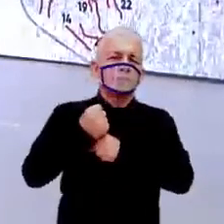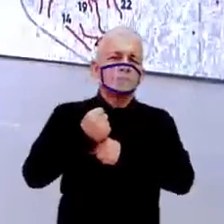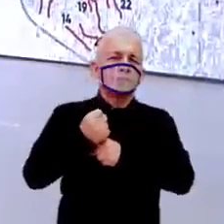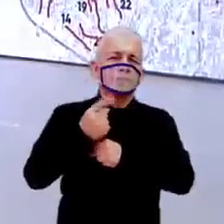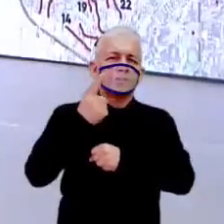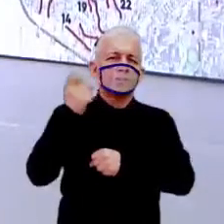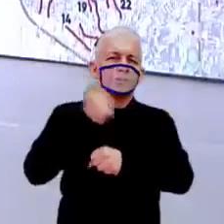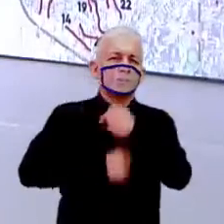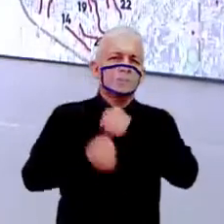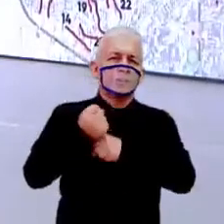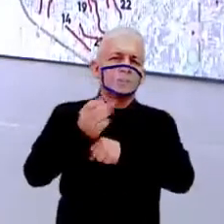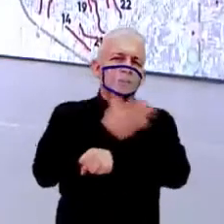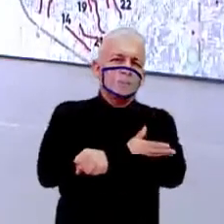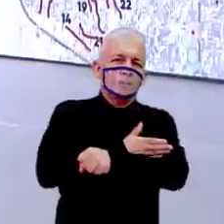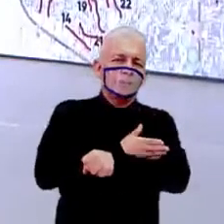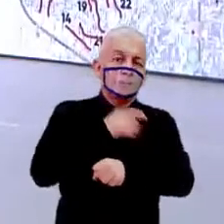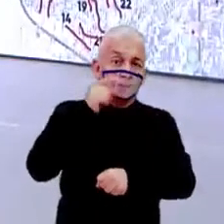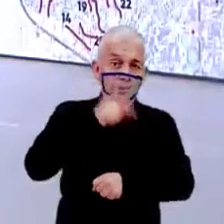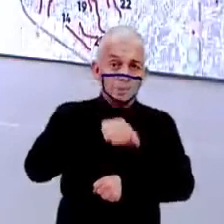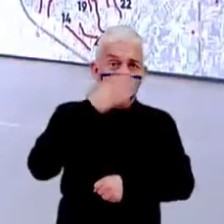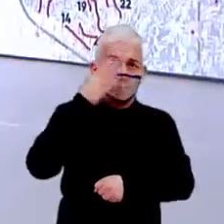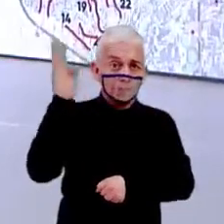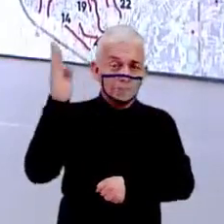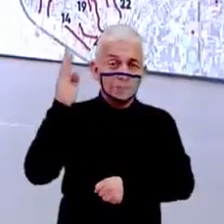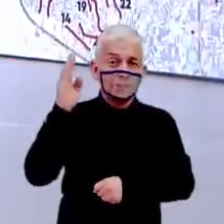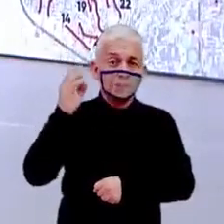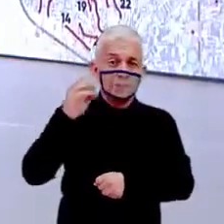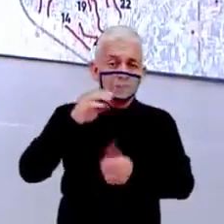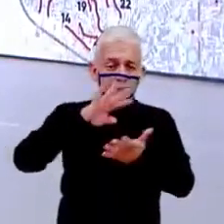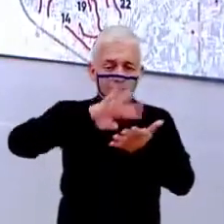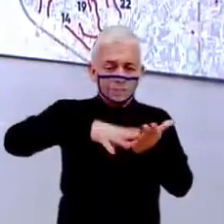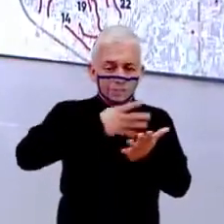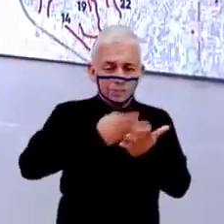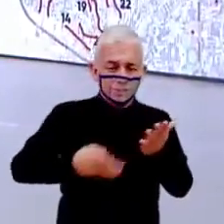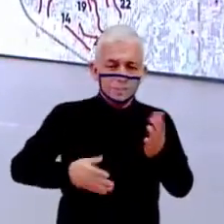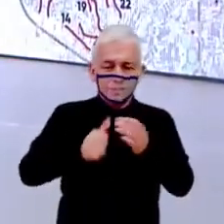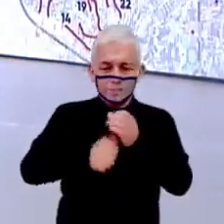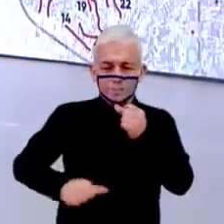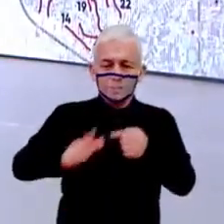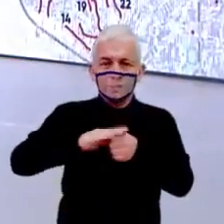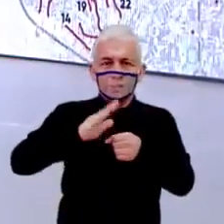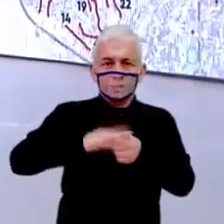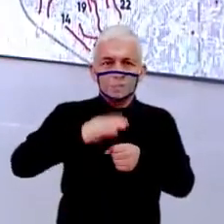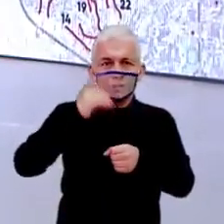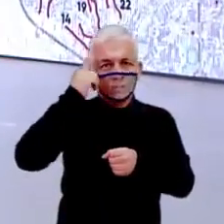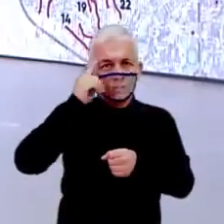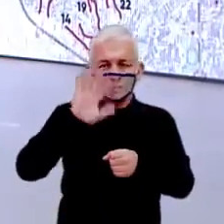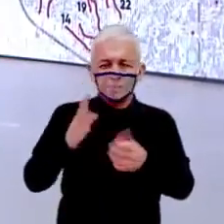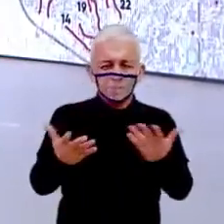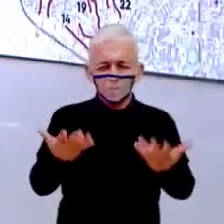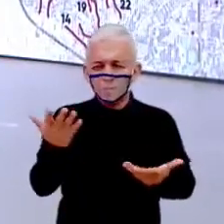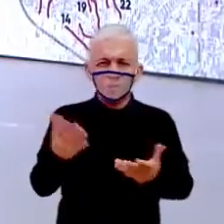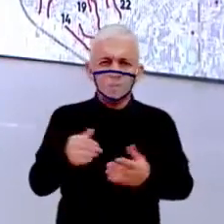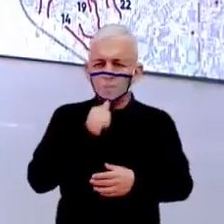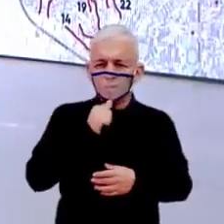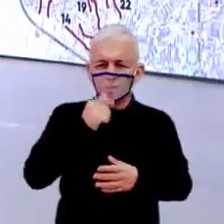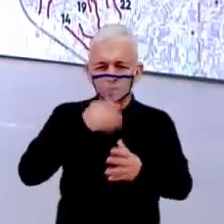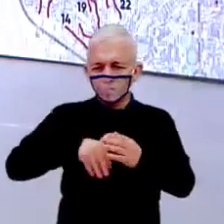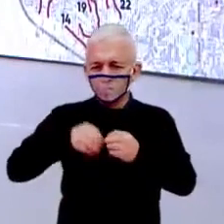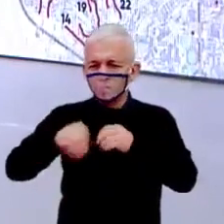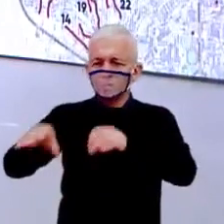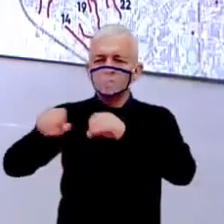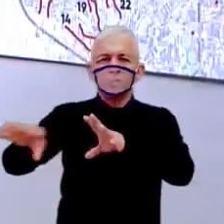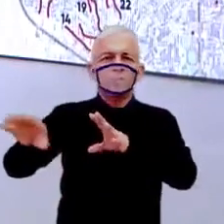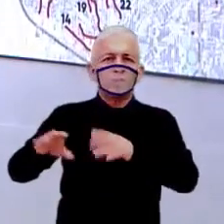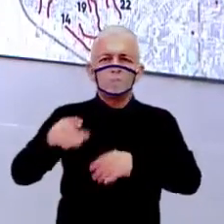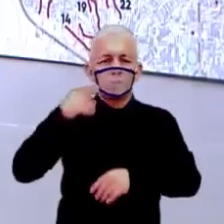Cuando construyeron el alcantarillado y el acueducto de Barranquilla, no le incluyeron el componente del alcantarillado pluvial. No